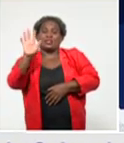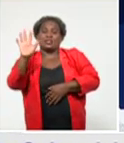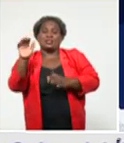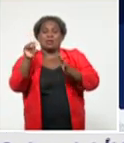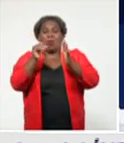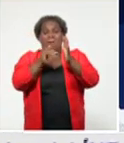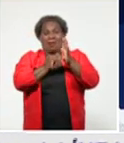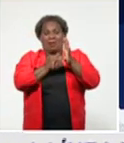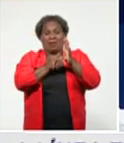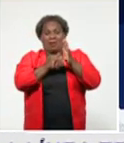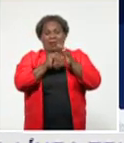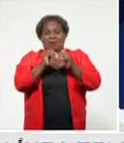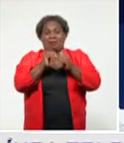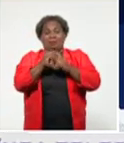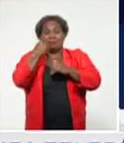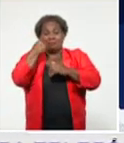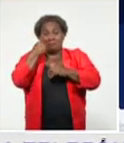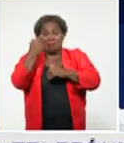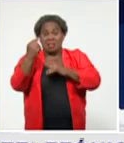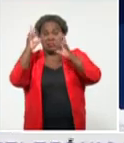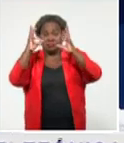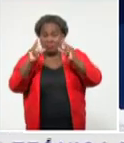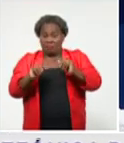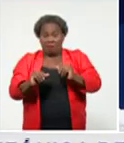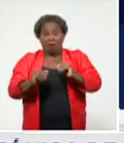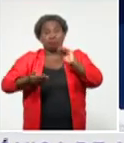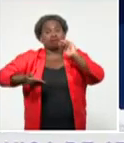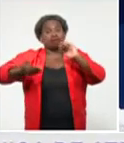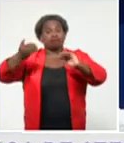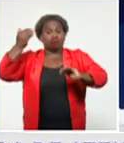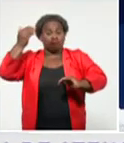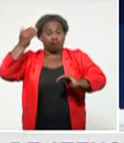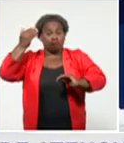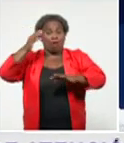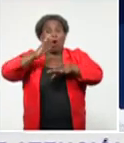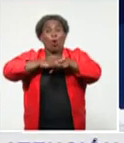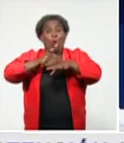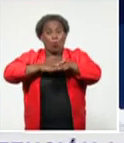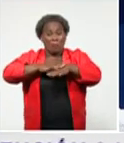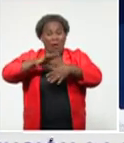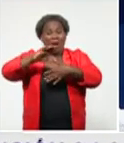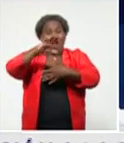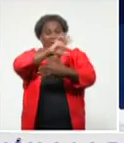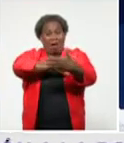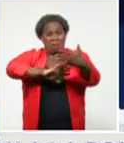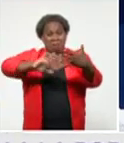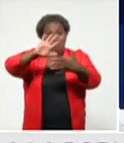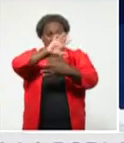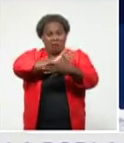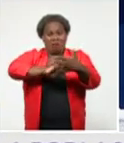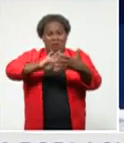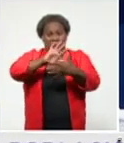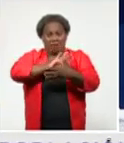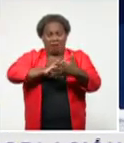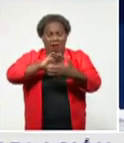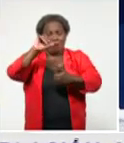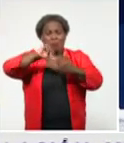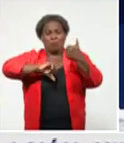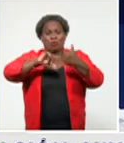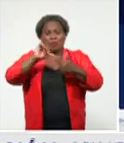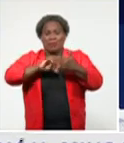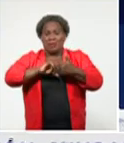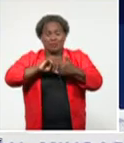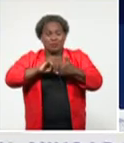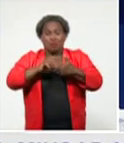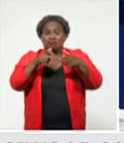385.946. Fíjense que son cifras que hacen que la región de las Américas se comporte como el epicentro del